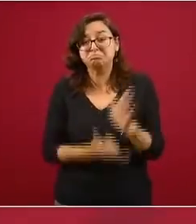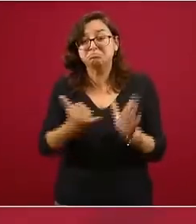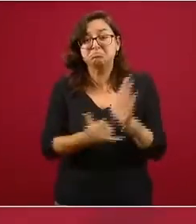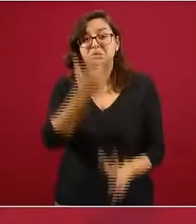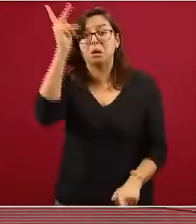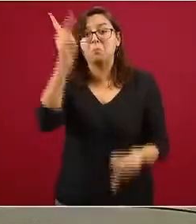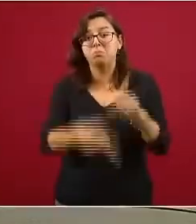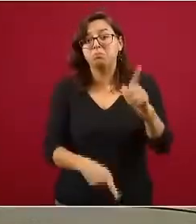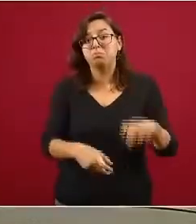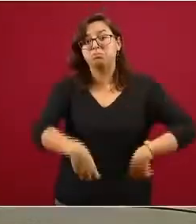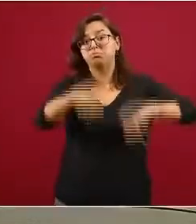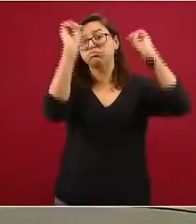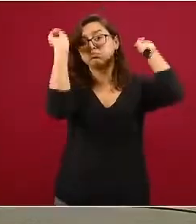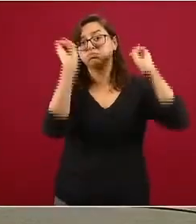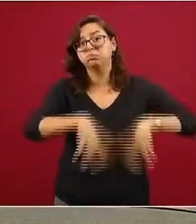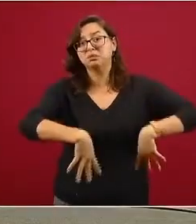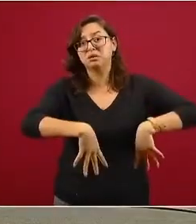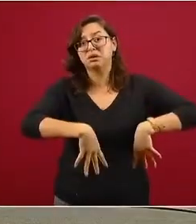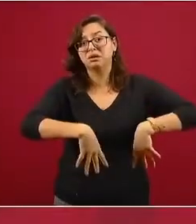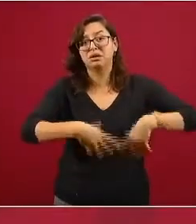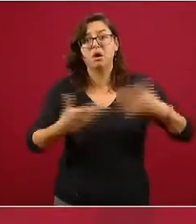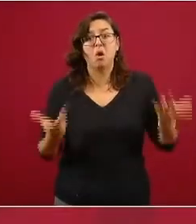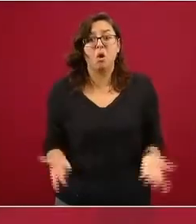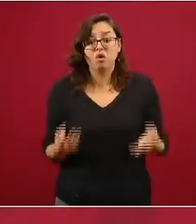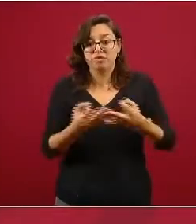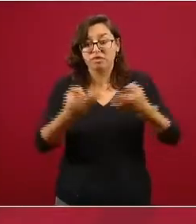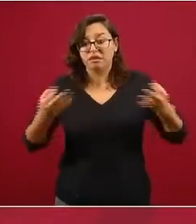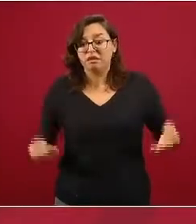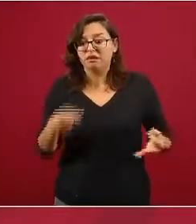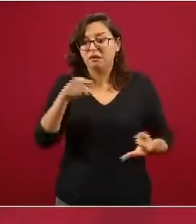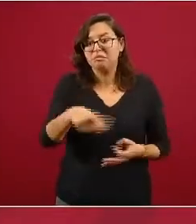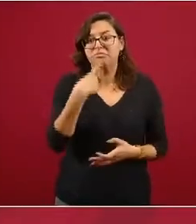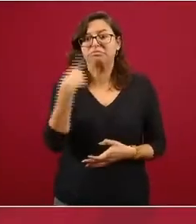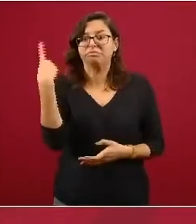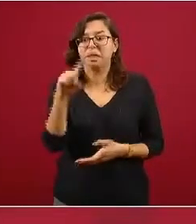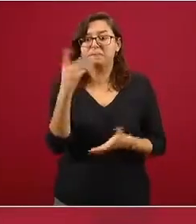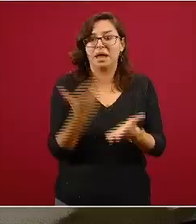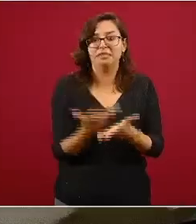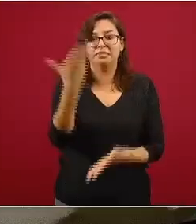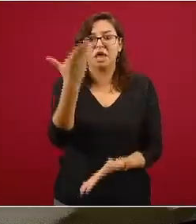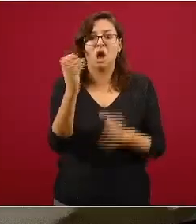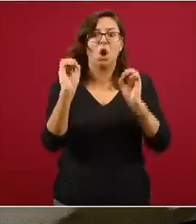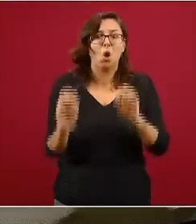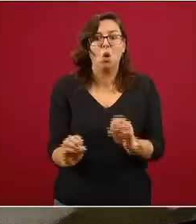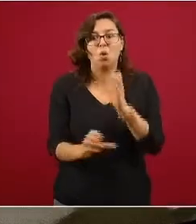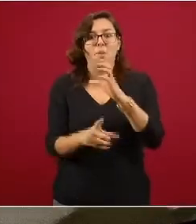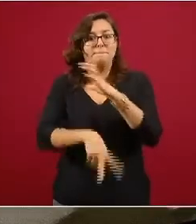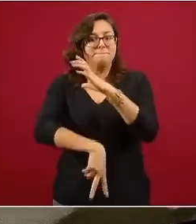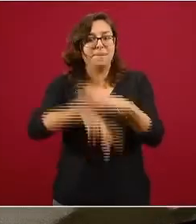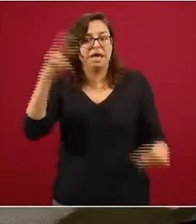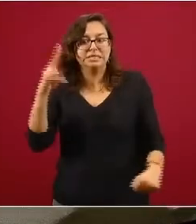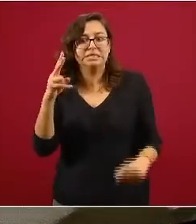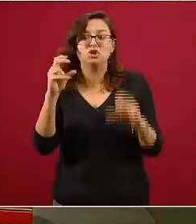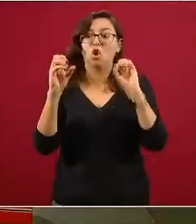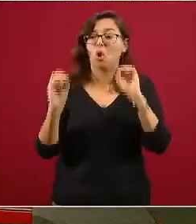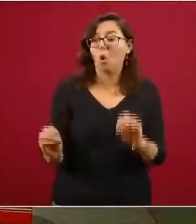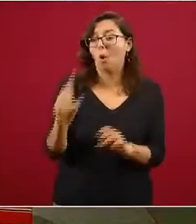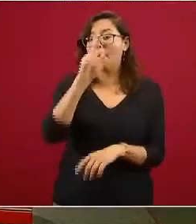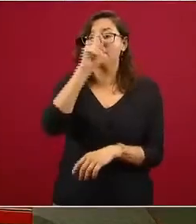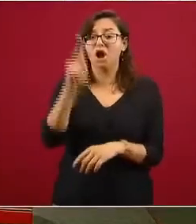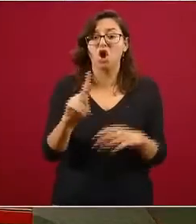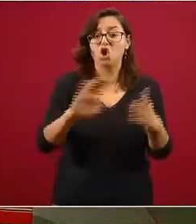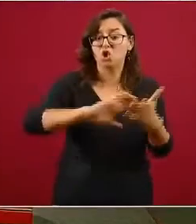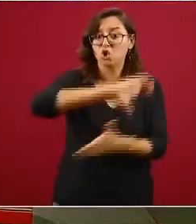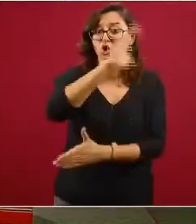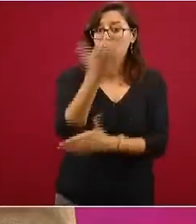o en predios no utilizables porque están en litigio jurídico, o no se equiparon, O peor aún, se hicieron contratos en